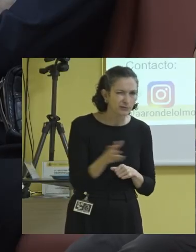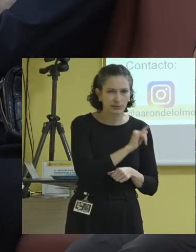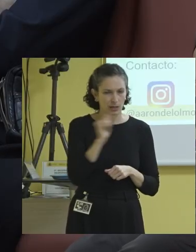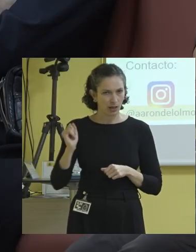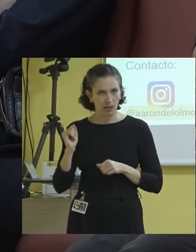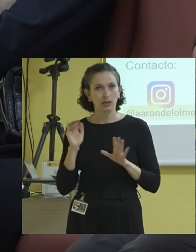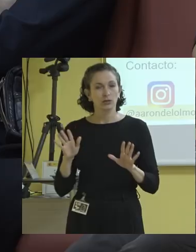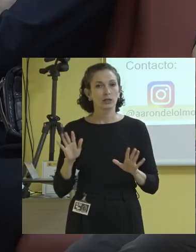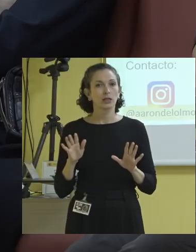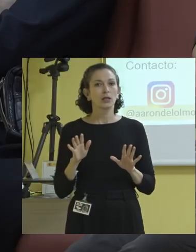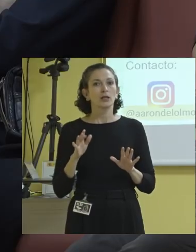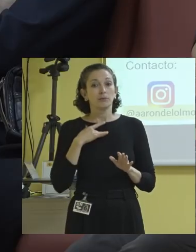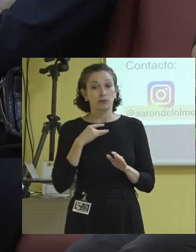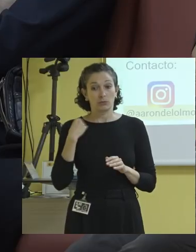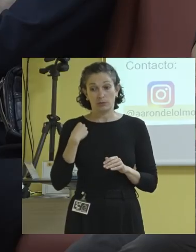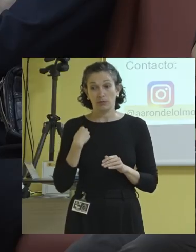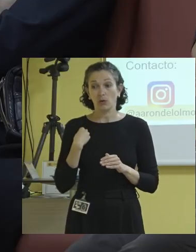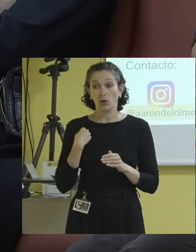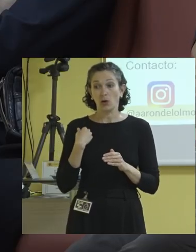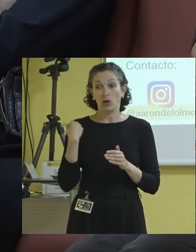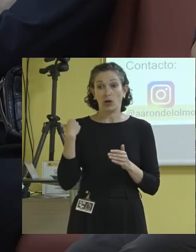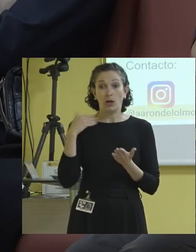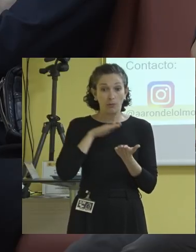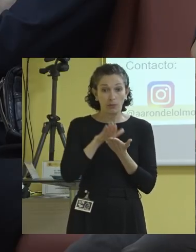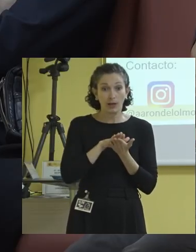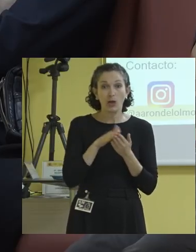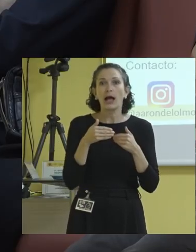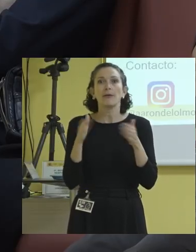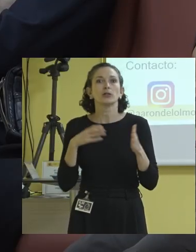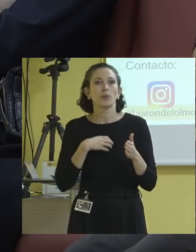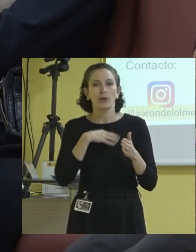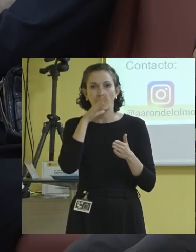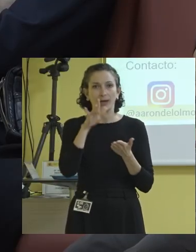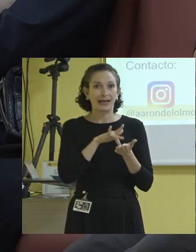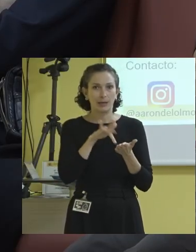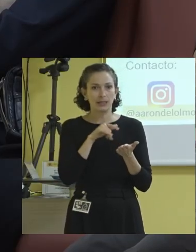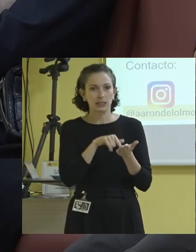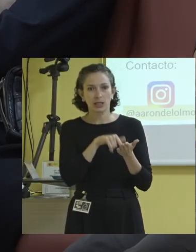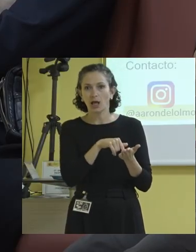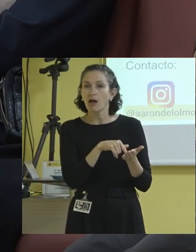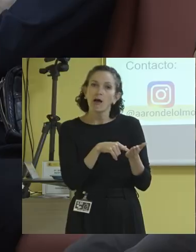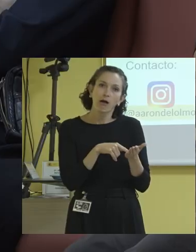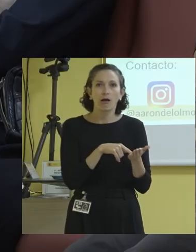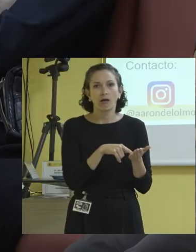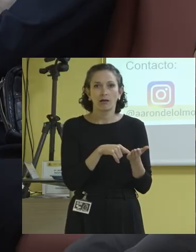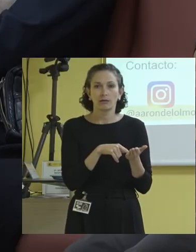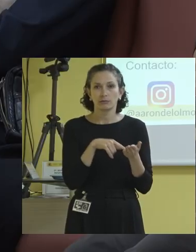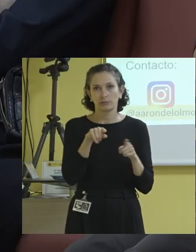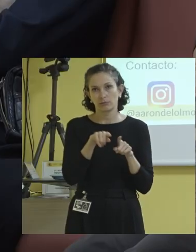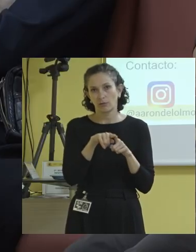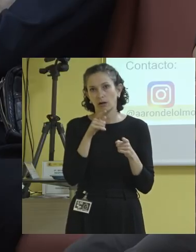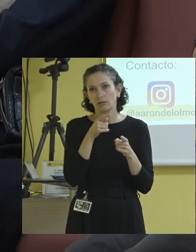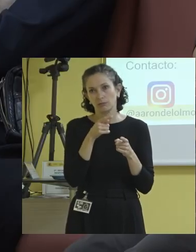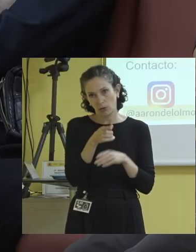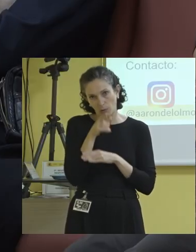mejor exactamente lo que has publicado, ponerlo abierto, porque la revista te lo tiene bajo paywall, ¿cómo se llama?, bajo